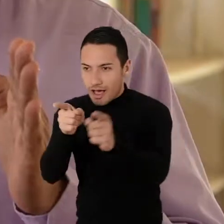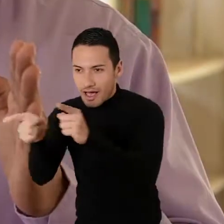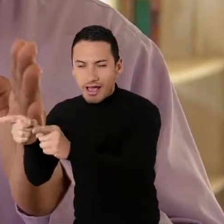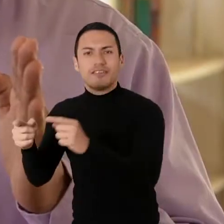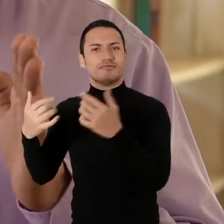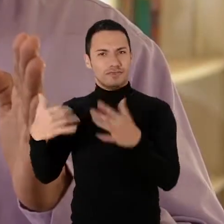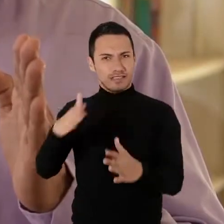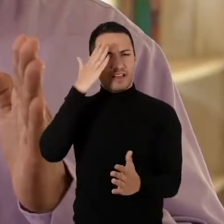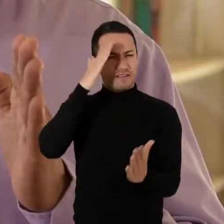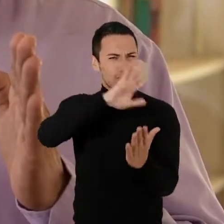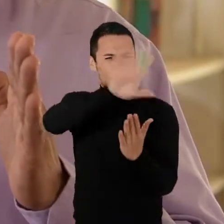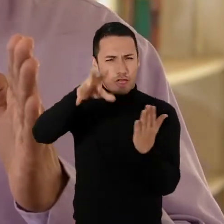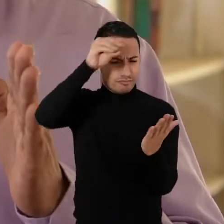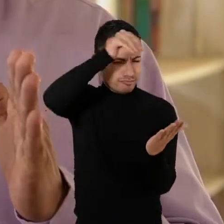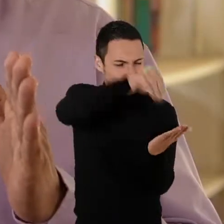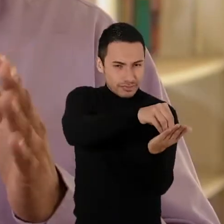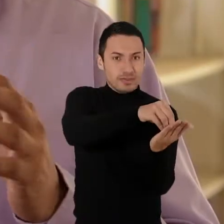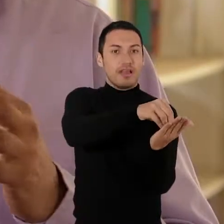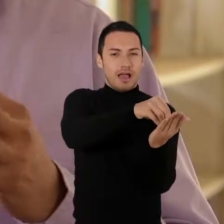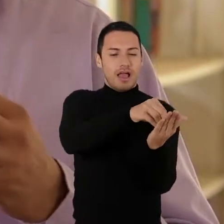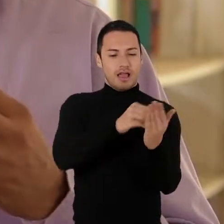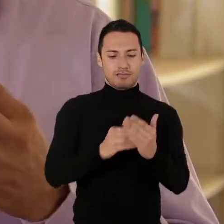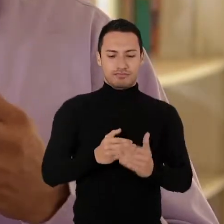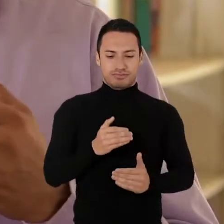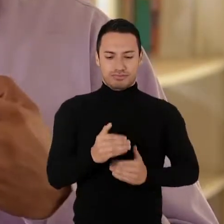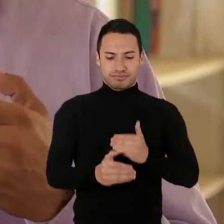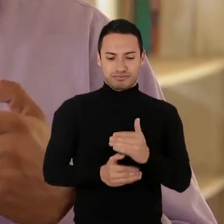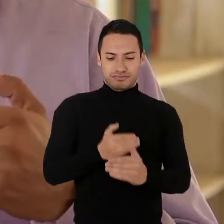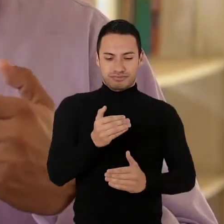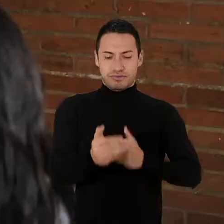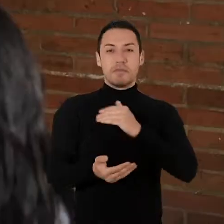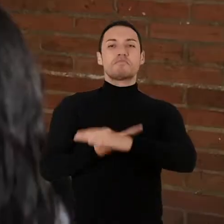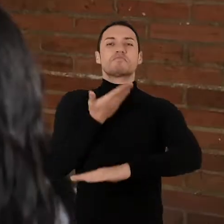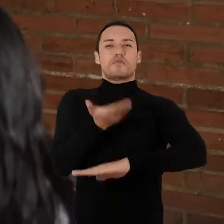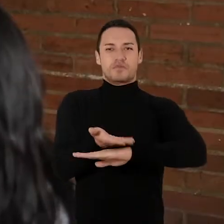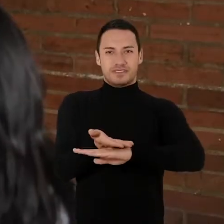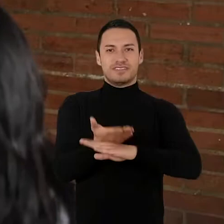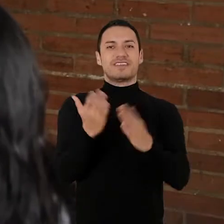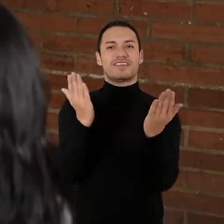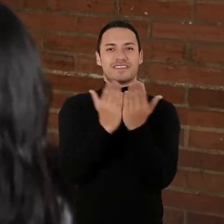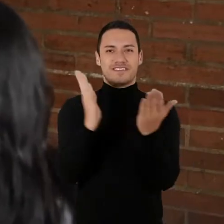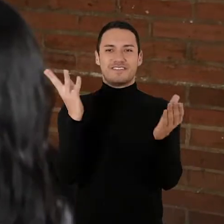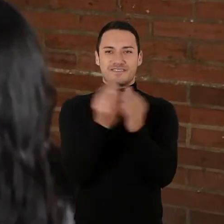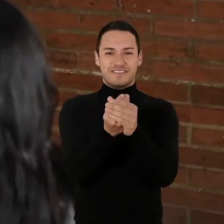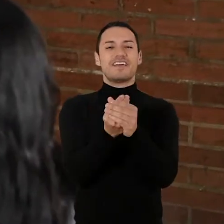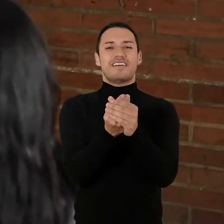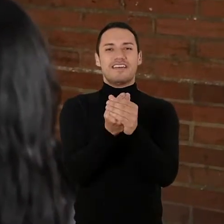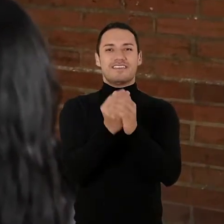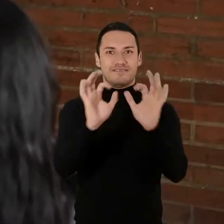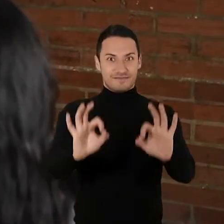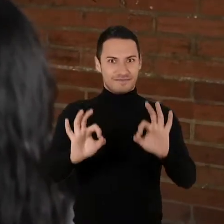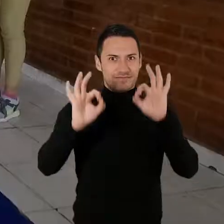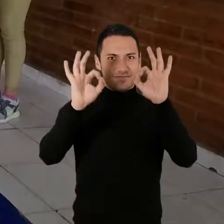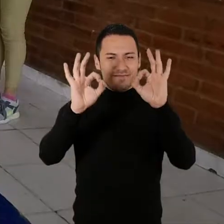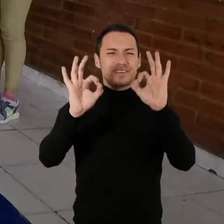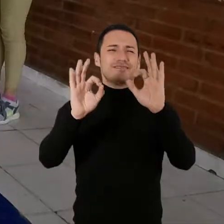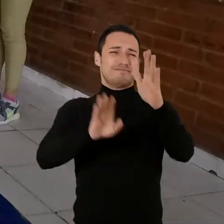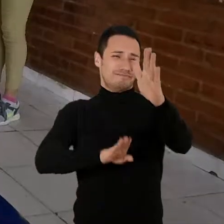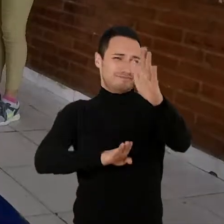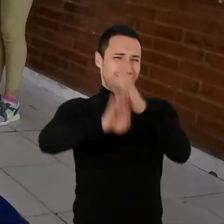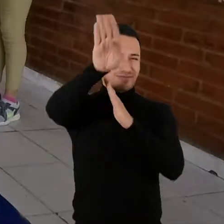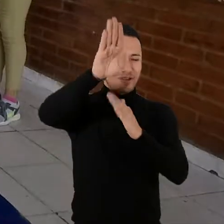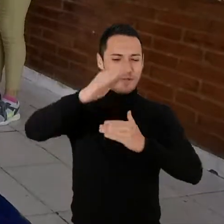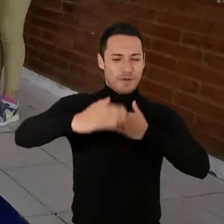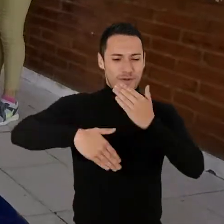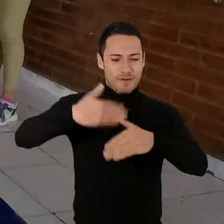de cada uno de esos pasos. Entonces la atención y nuestra propuesta de educación inclusiva en la